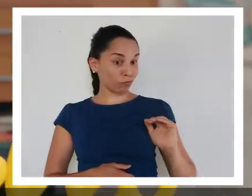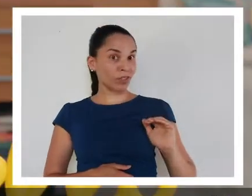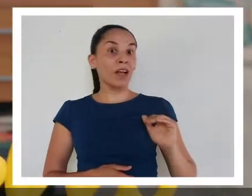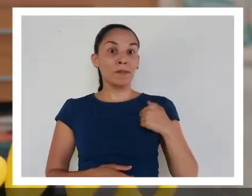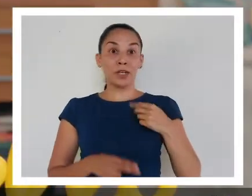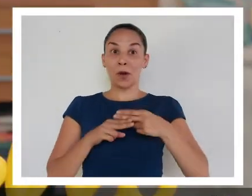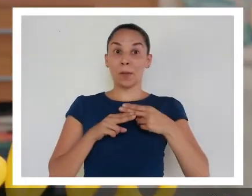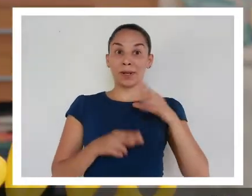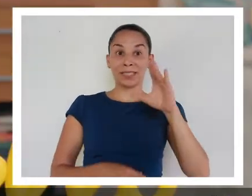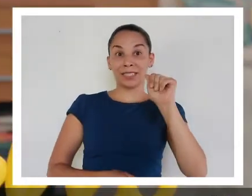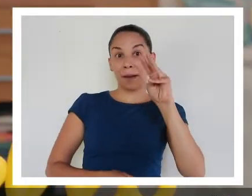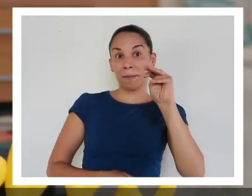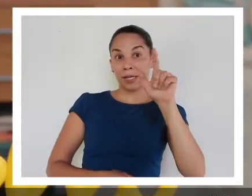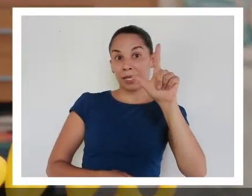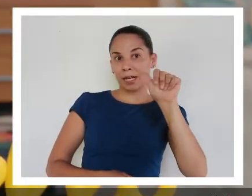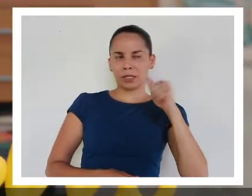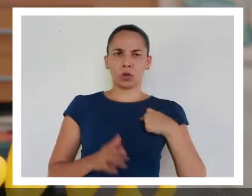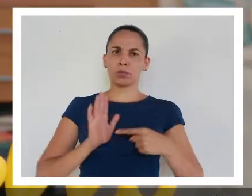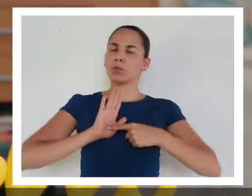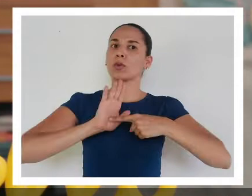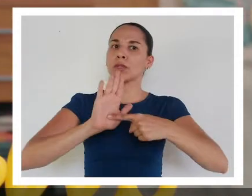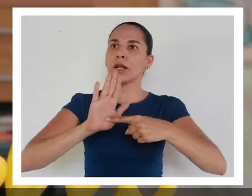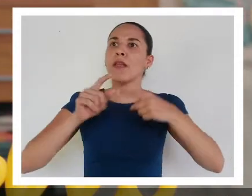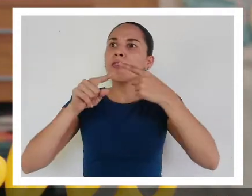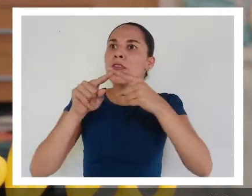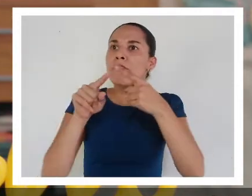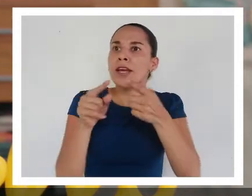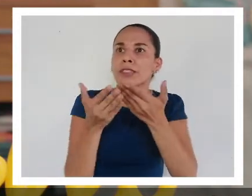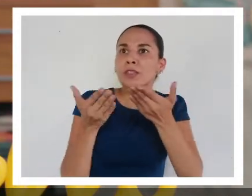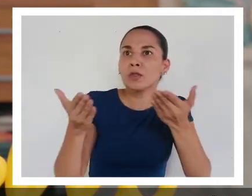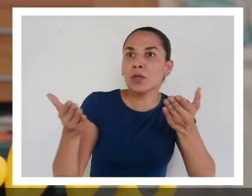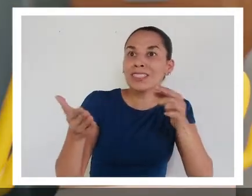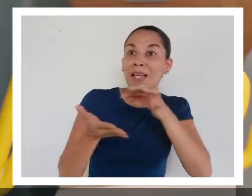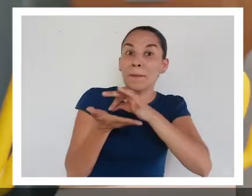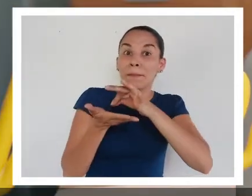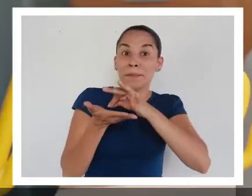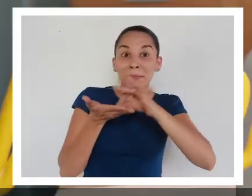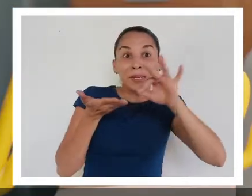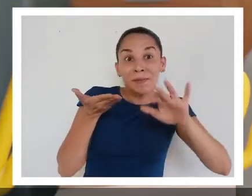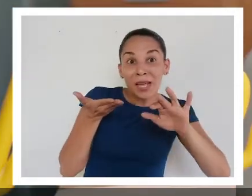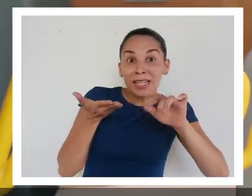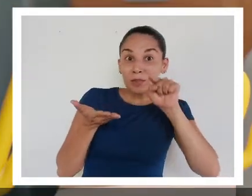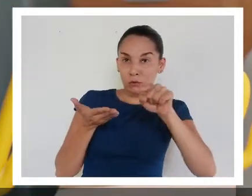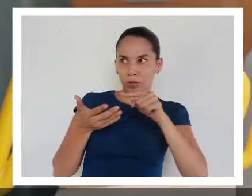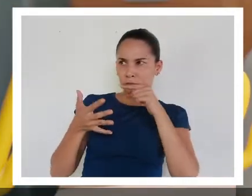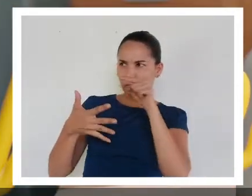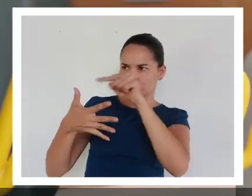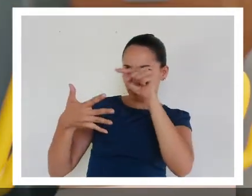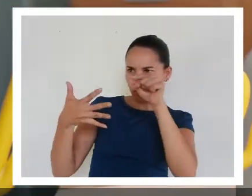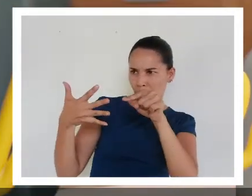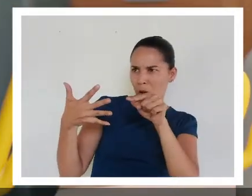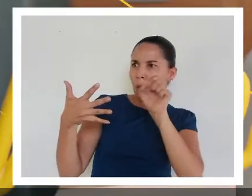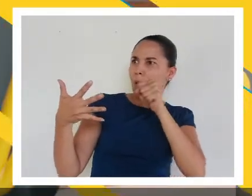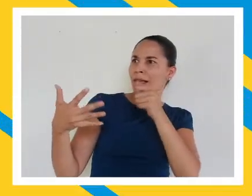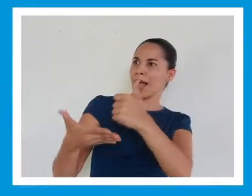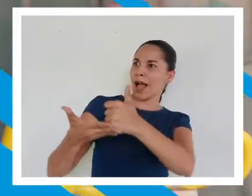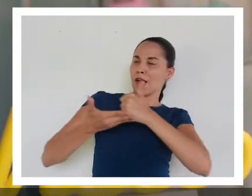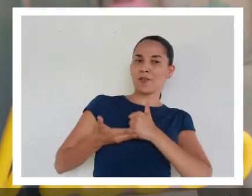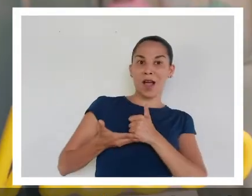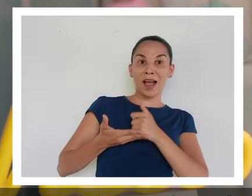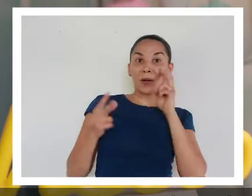Camila, y te mostraré lo que puedes encontrar en las diferentes secciones de primaria, las cuales te ayudarán a conocerte